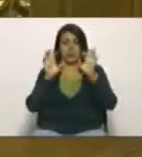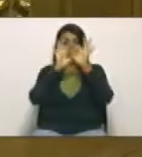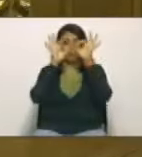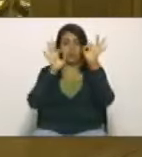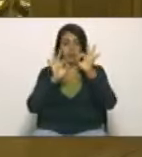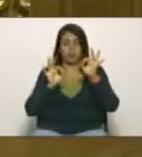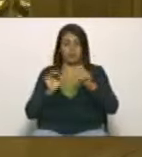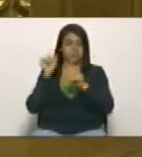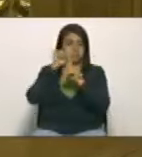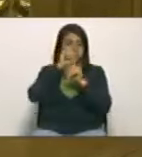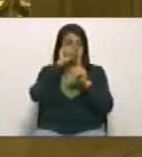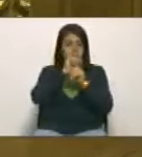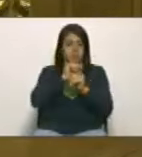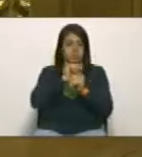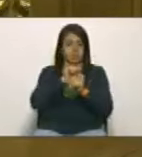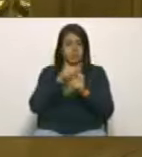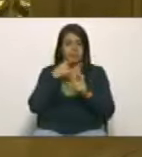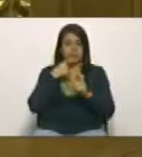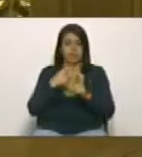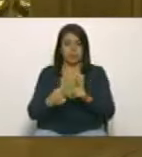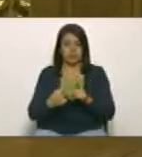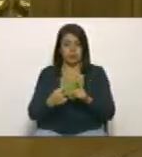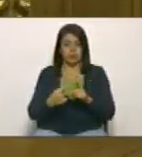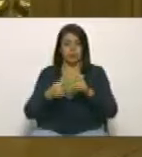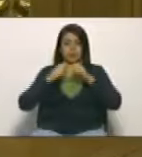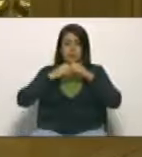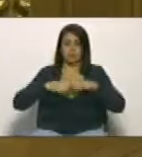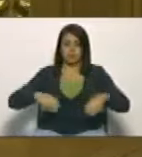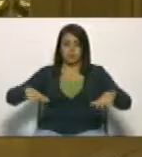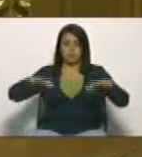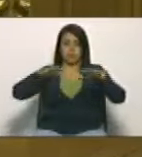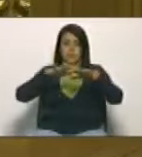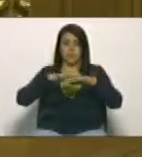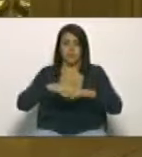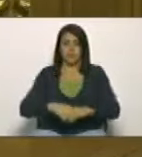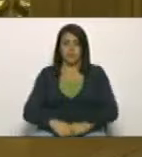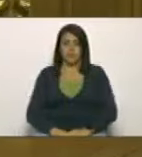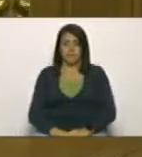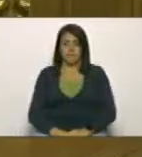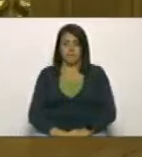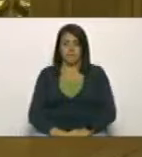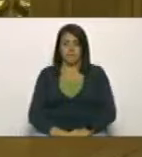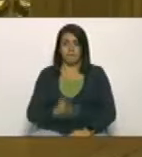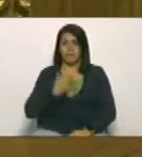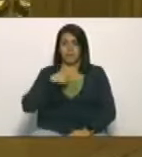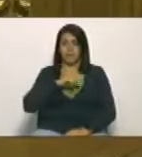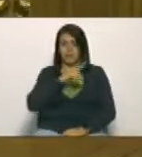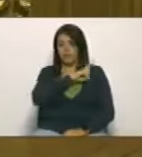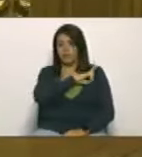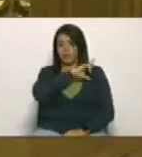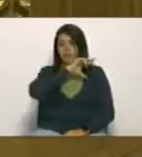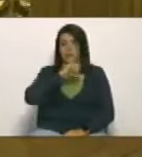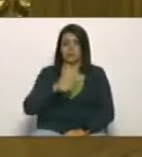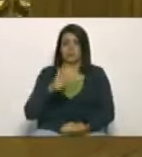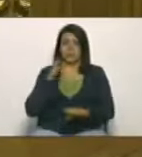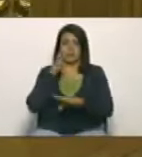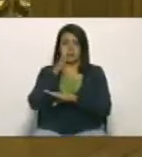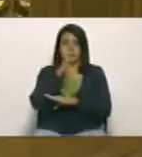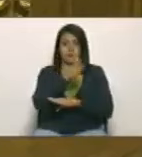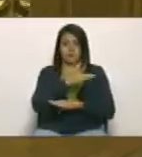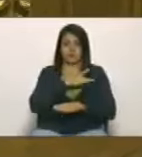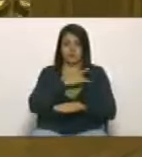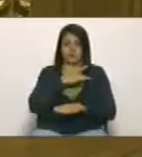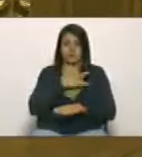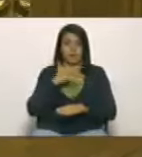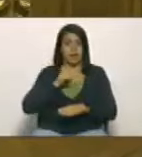formas de lucha, plantearnos un despliegue con la anuencia de nuestra directiva para ir a